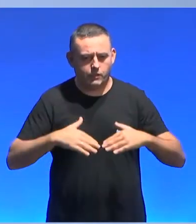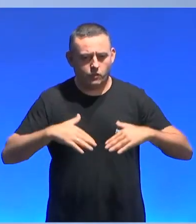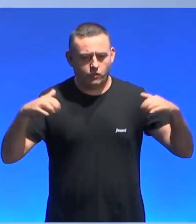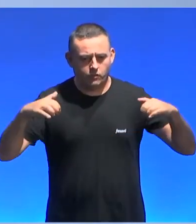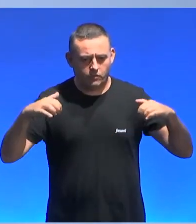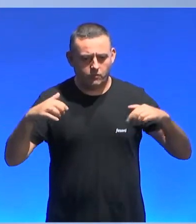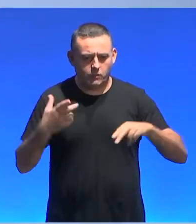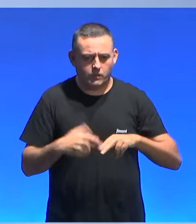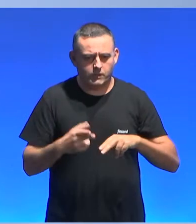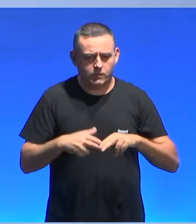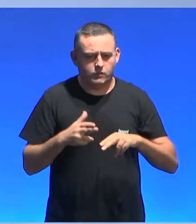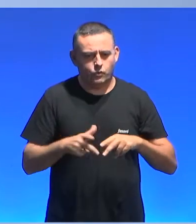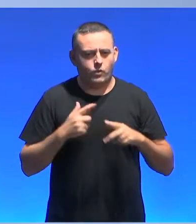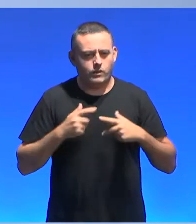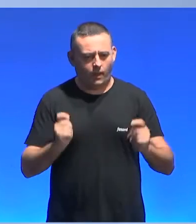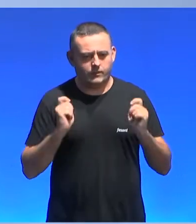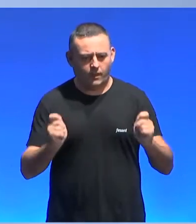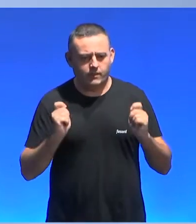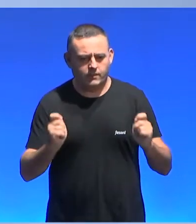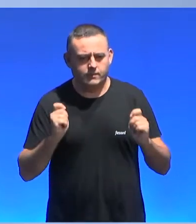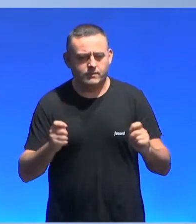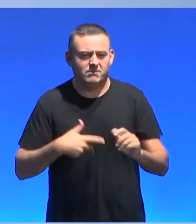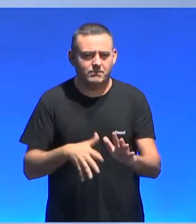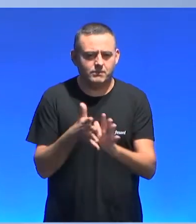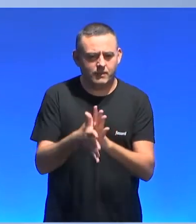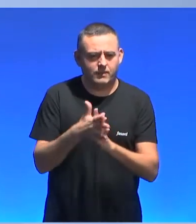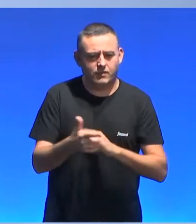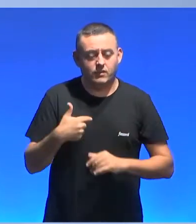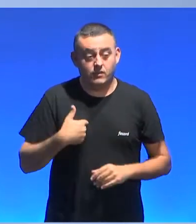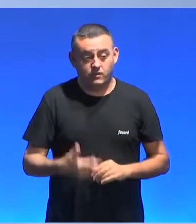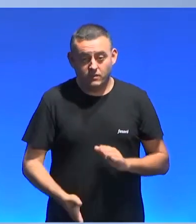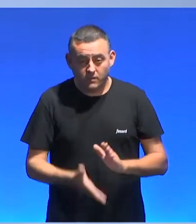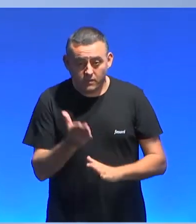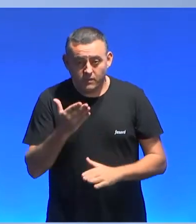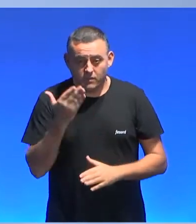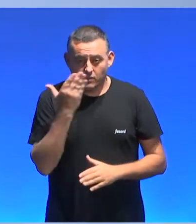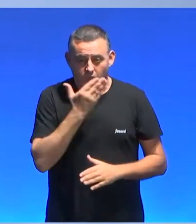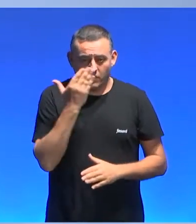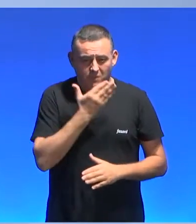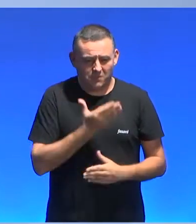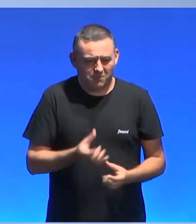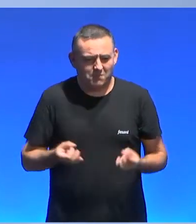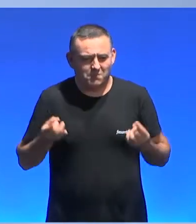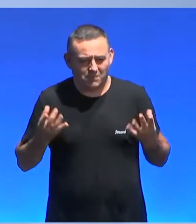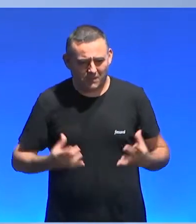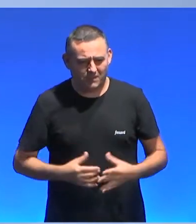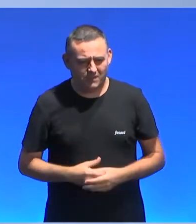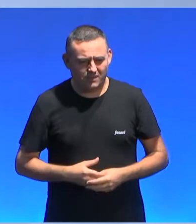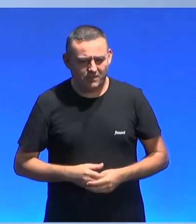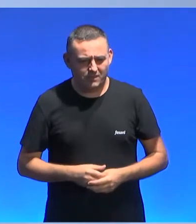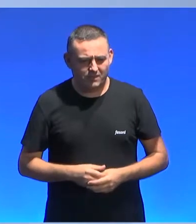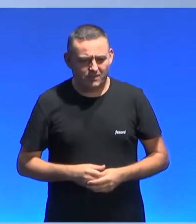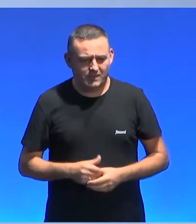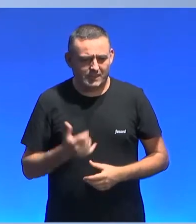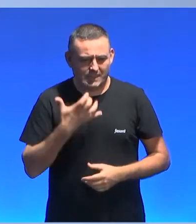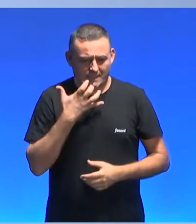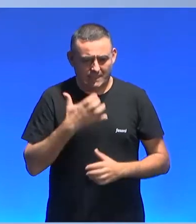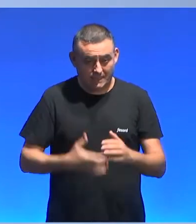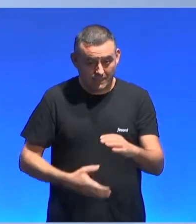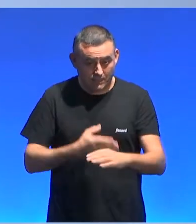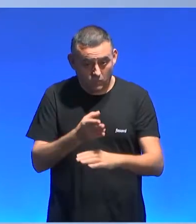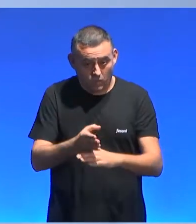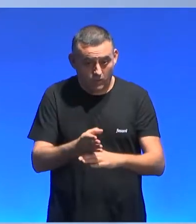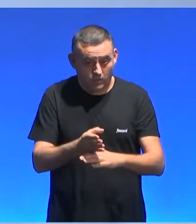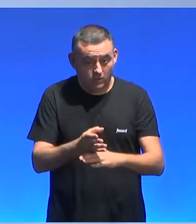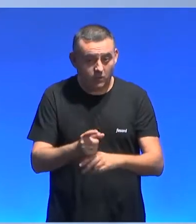explicando que no tenía sentido para ella estudiar si los adultos le estaban robando el